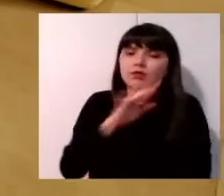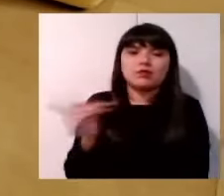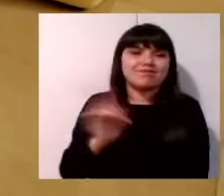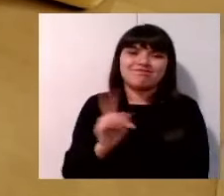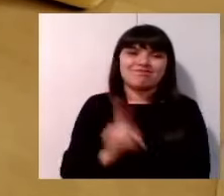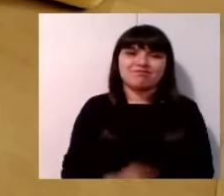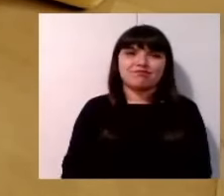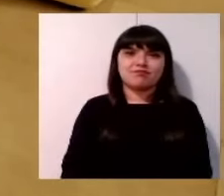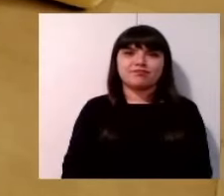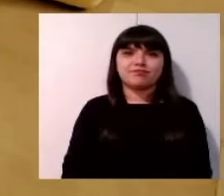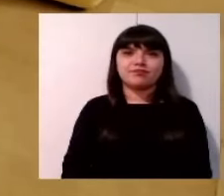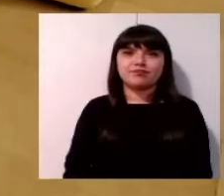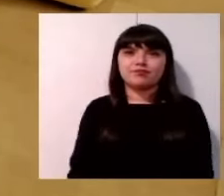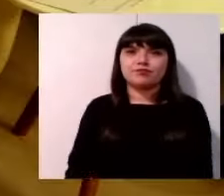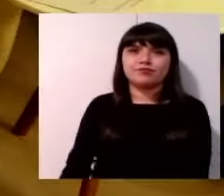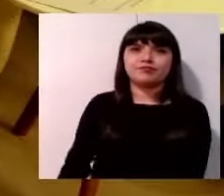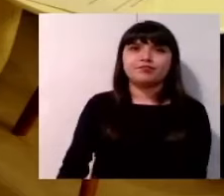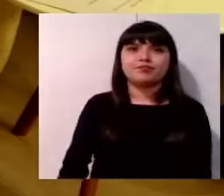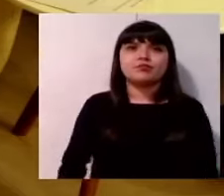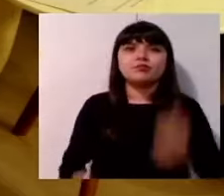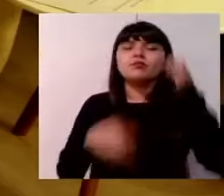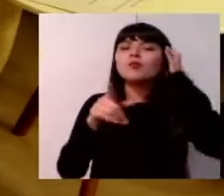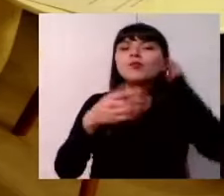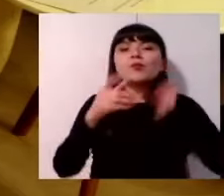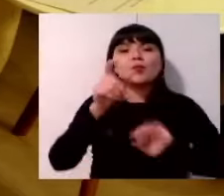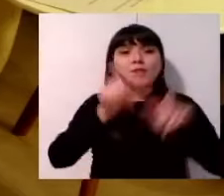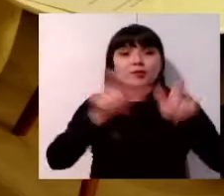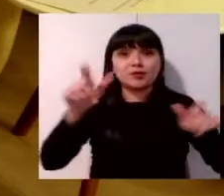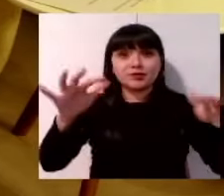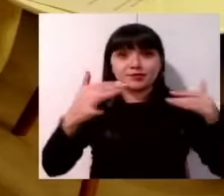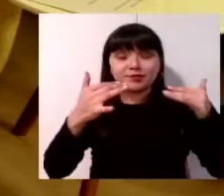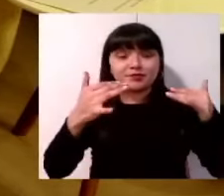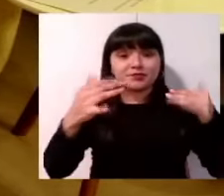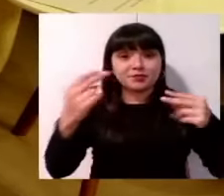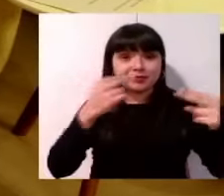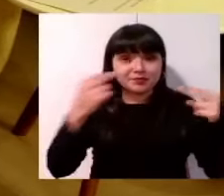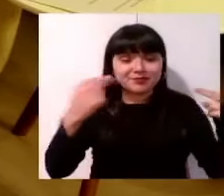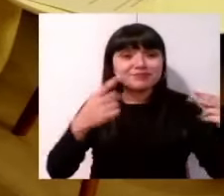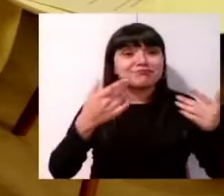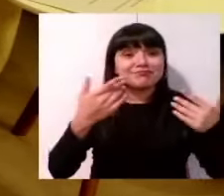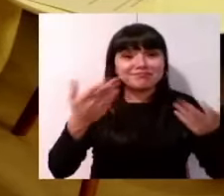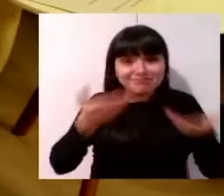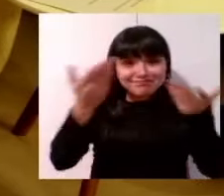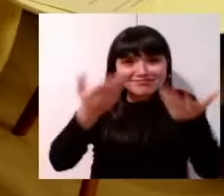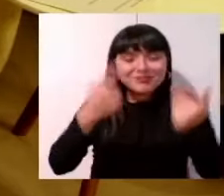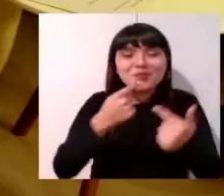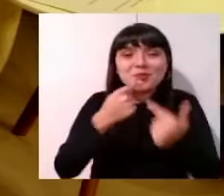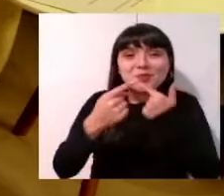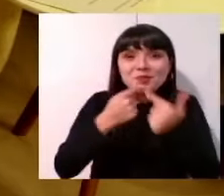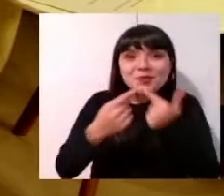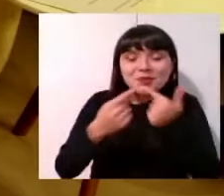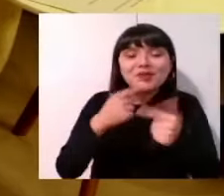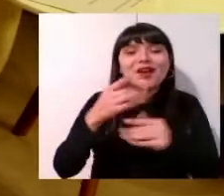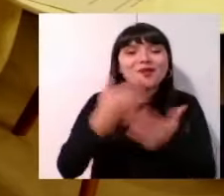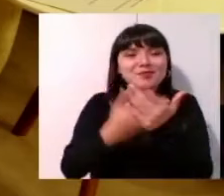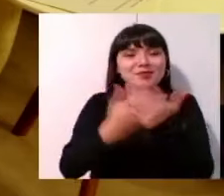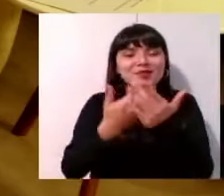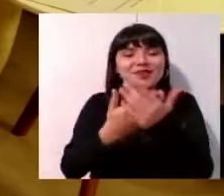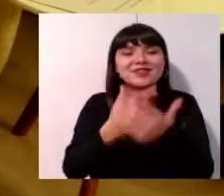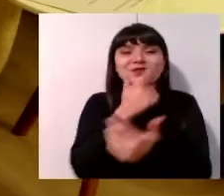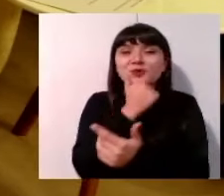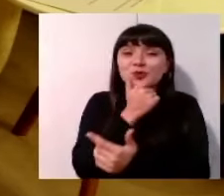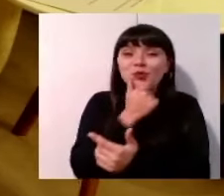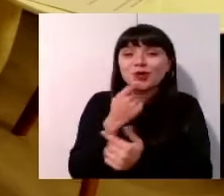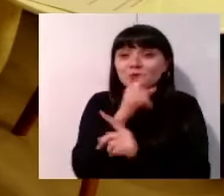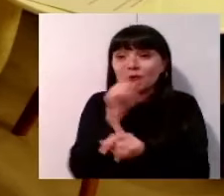Oiga, la gente que nos está viendo, siga haciendo sus preguntas, aprovechen de consultarle todas sus dudas a la doctora Carolina,